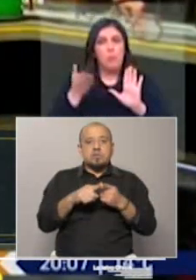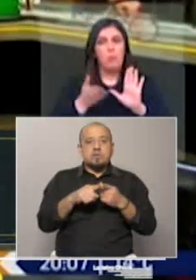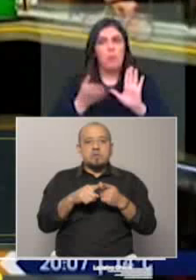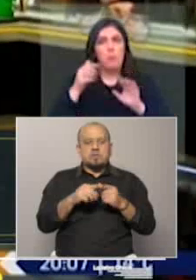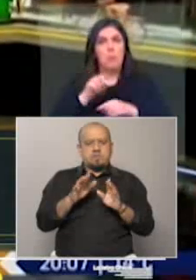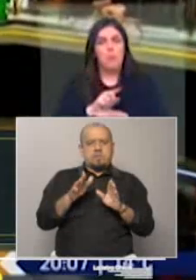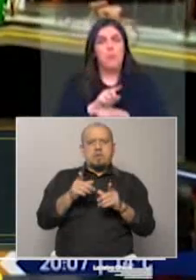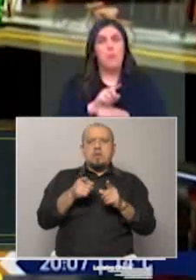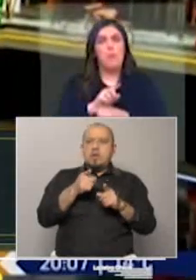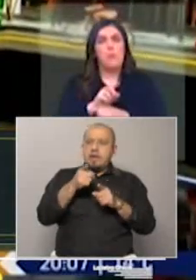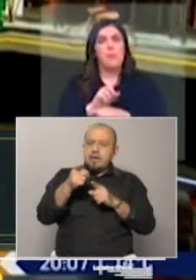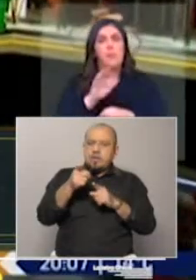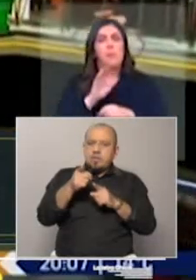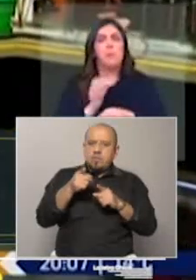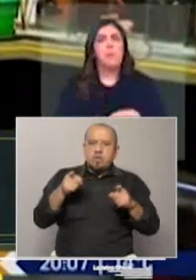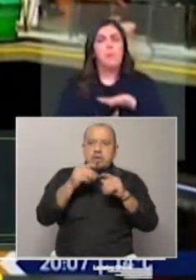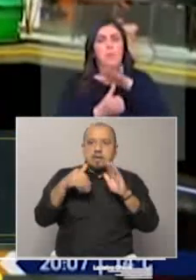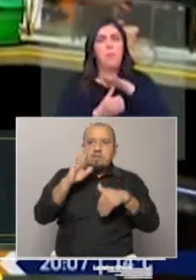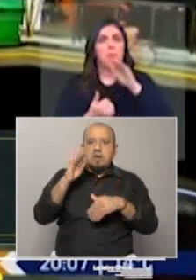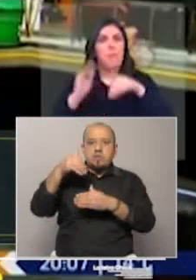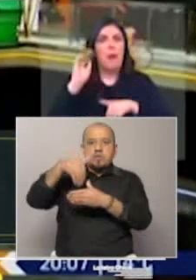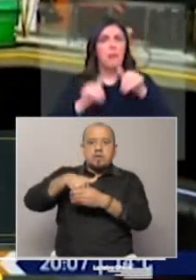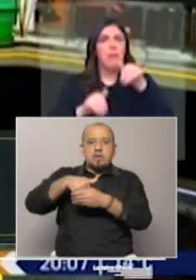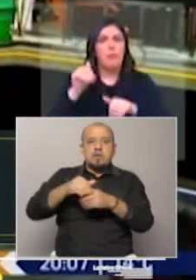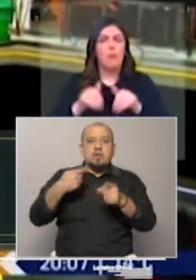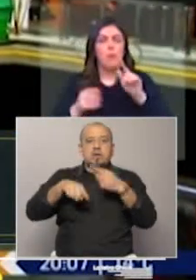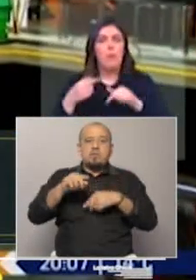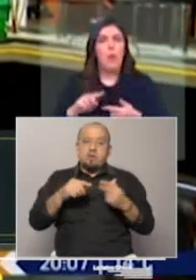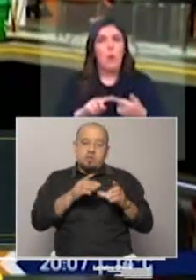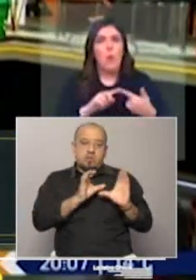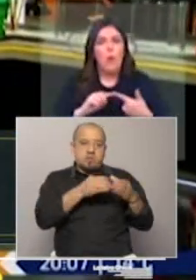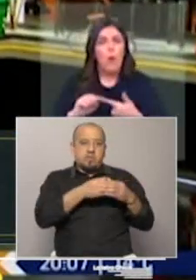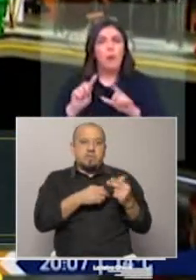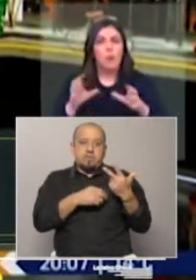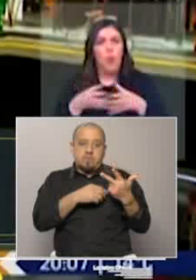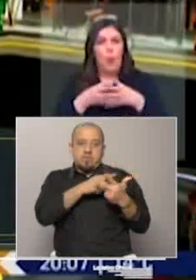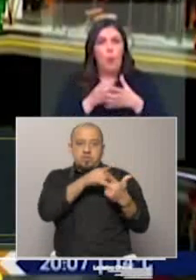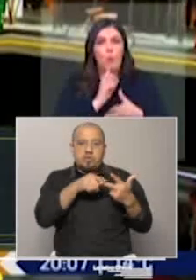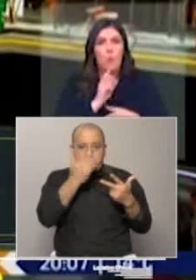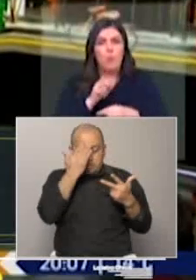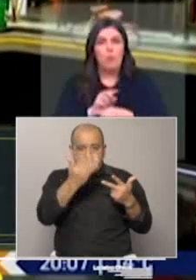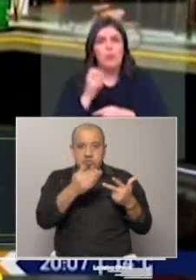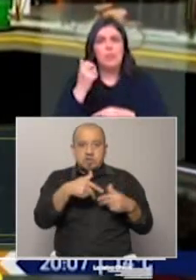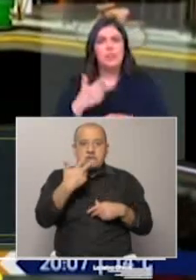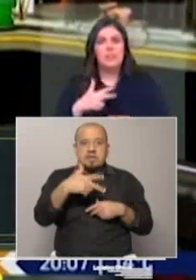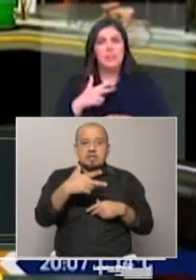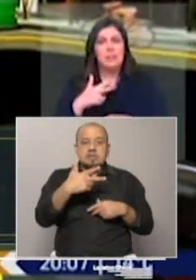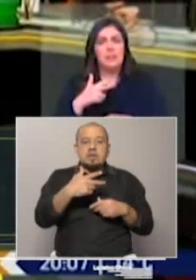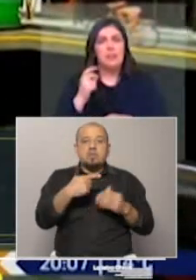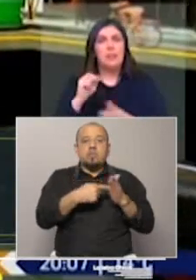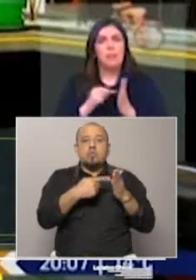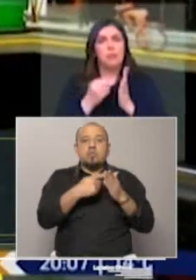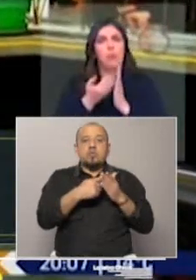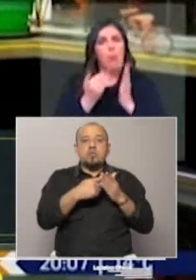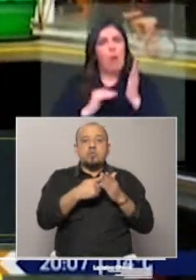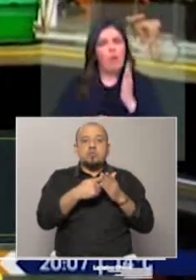bueno, la deja como la candidata más votada, pero la coalición en su conjunto está 13 puntos por abajo